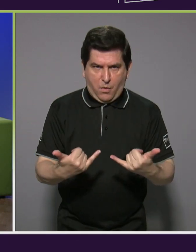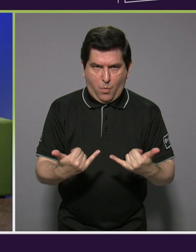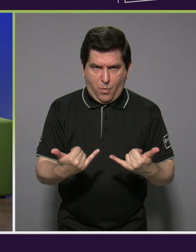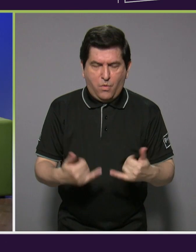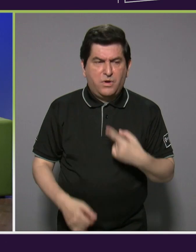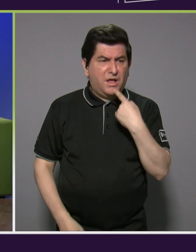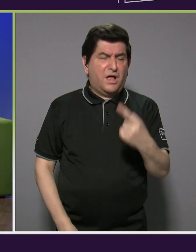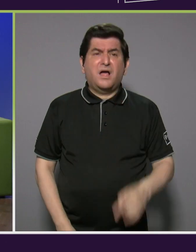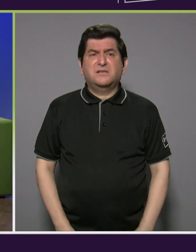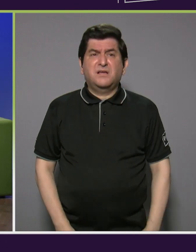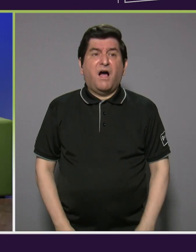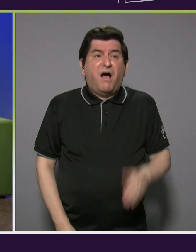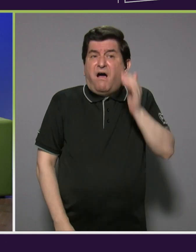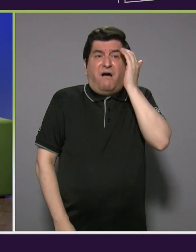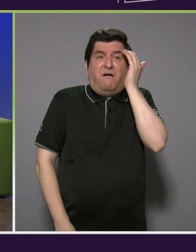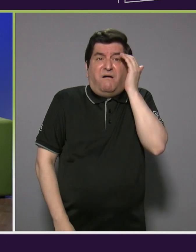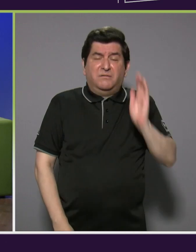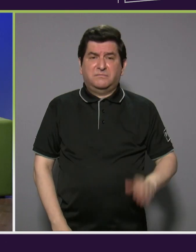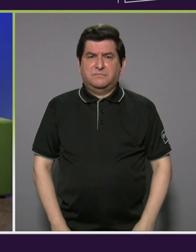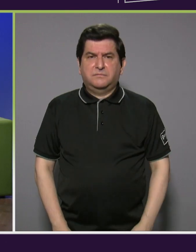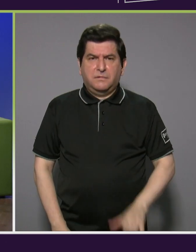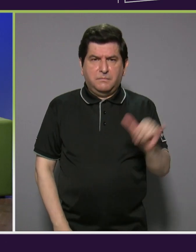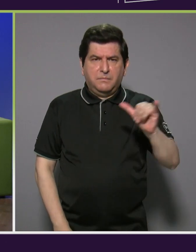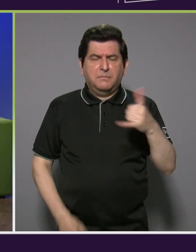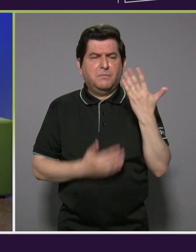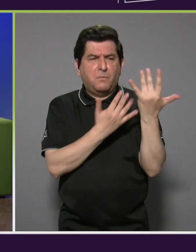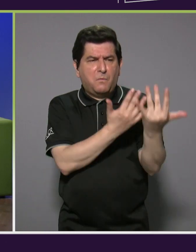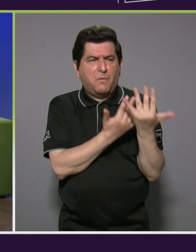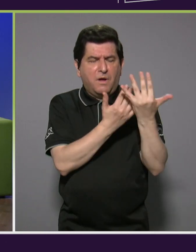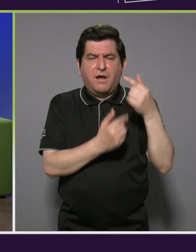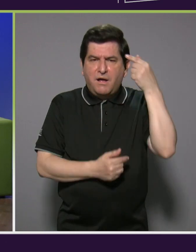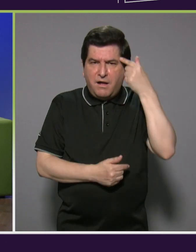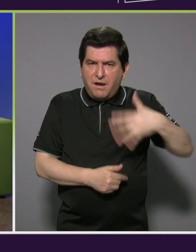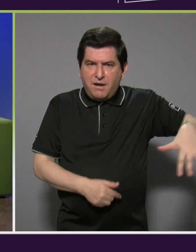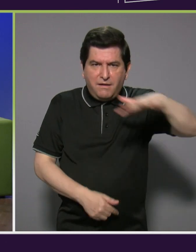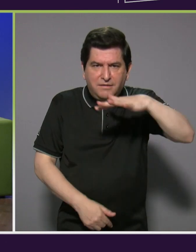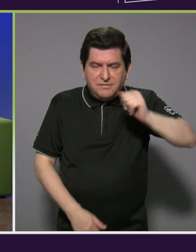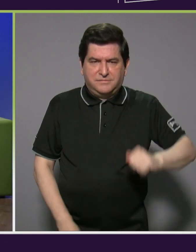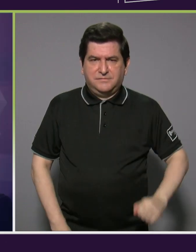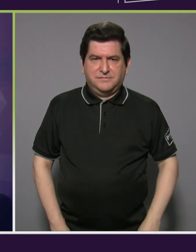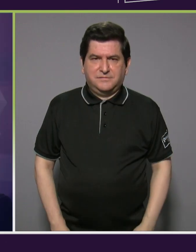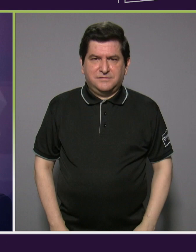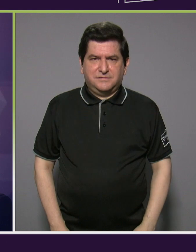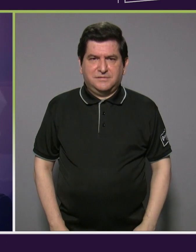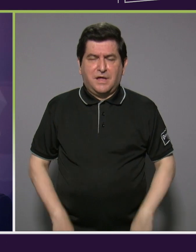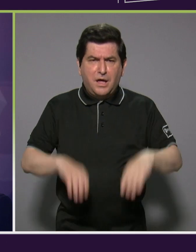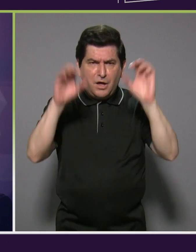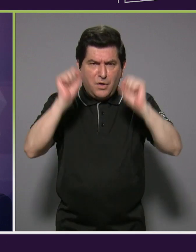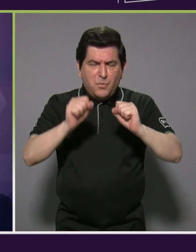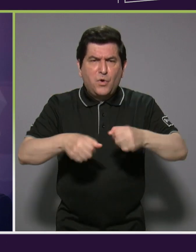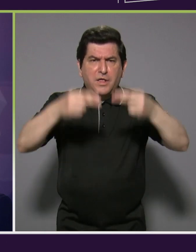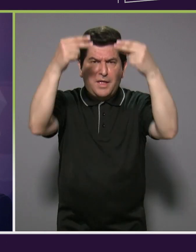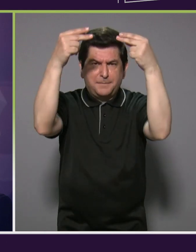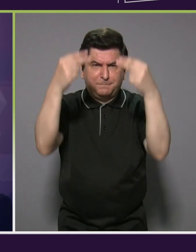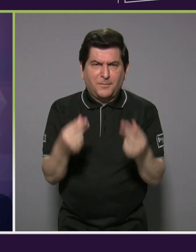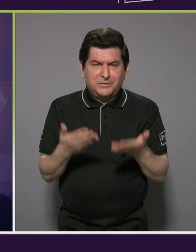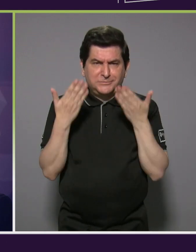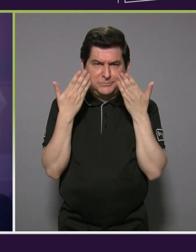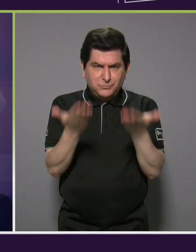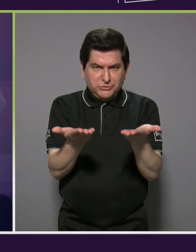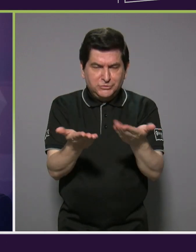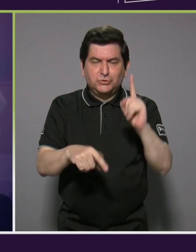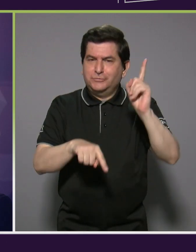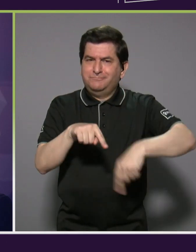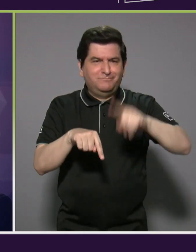pueden justificar, pero también esperamos que el Estado de mayor presupuesto. No